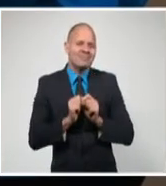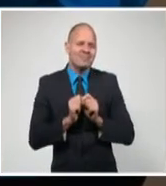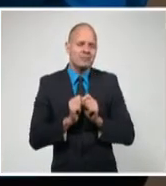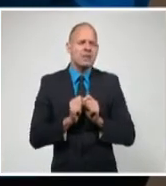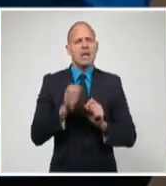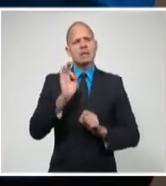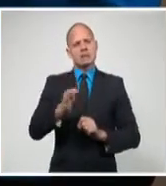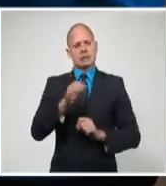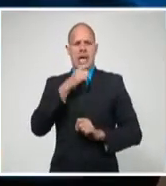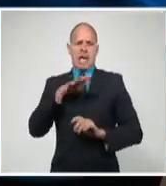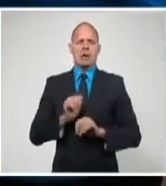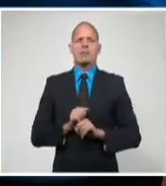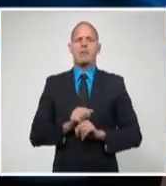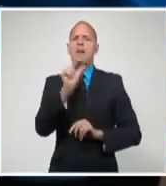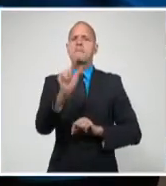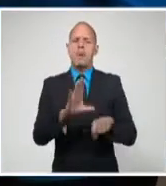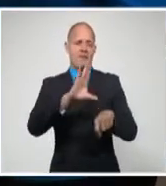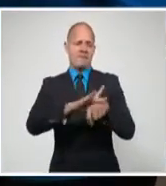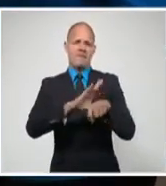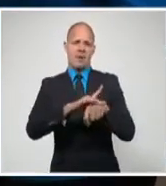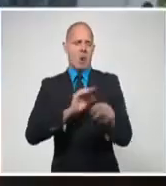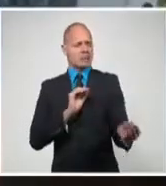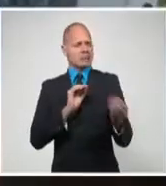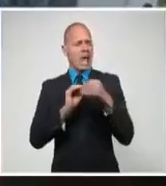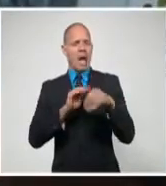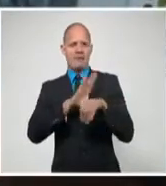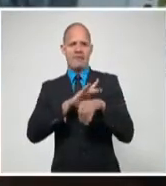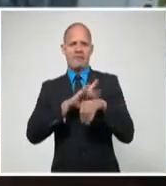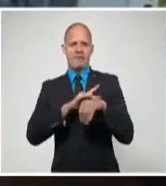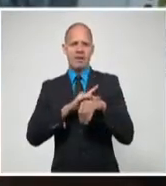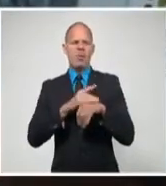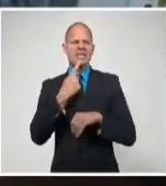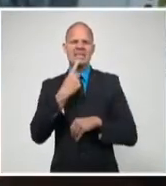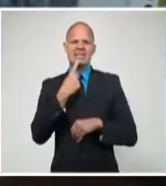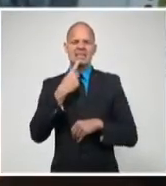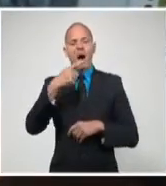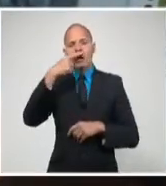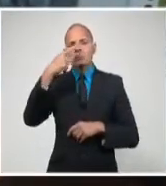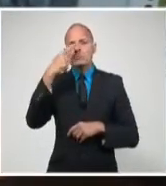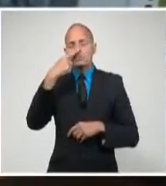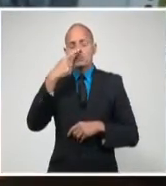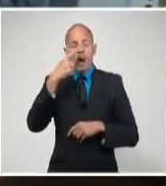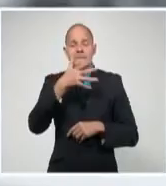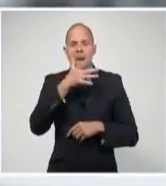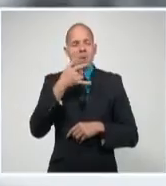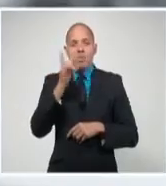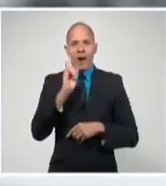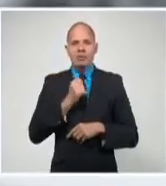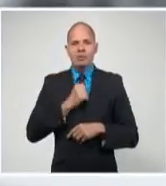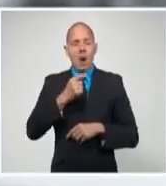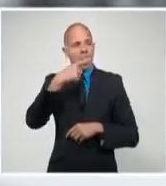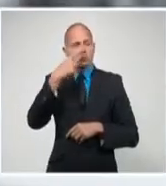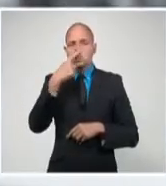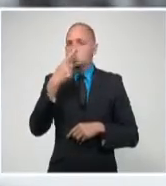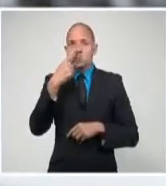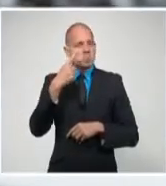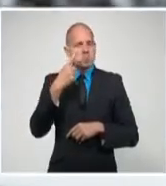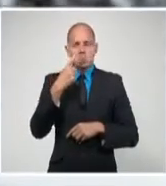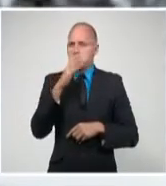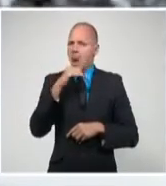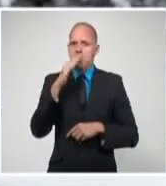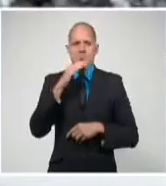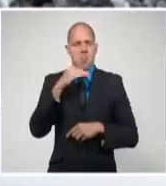la pérdida del olfato en la mayoría de los casos. El uso de la microscopía electrónica también permitió dar respuesta